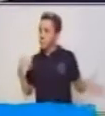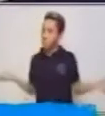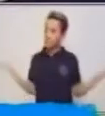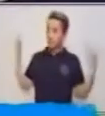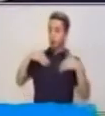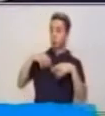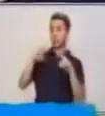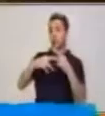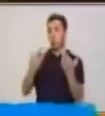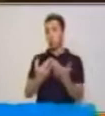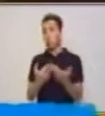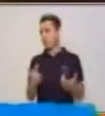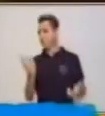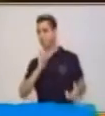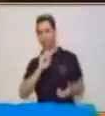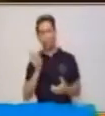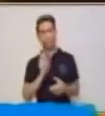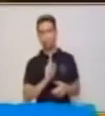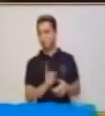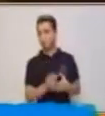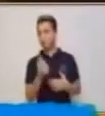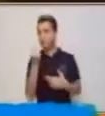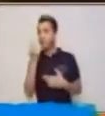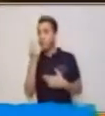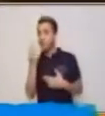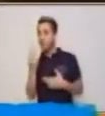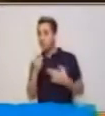que sería algo muy irresponsable.